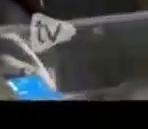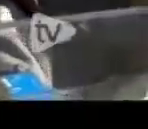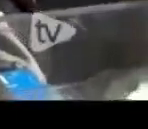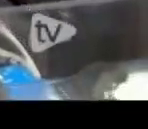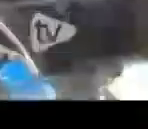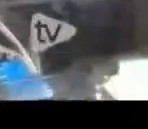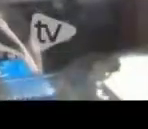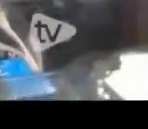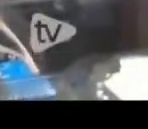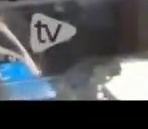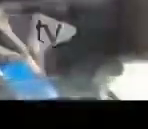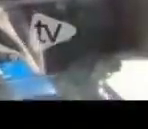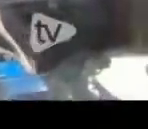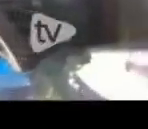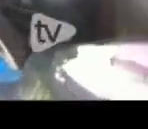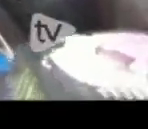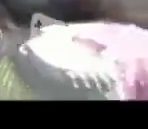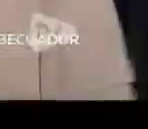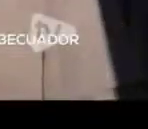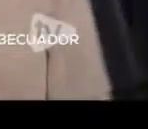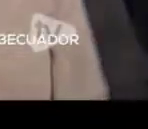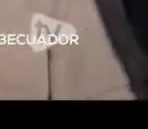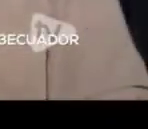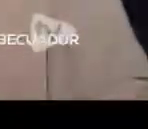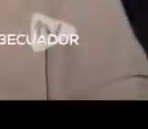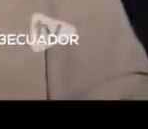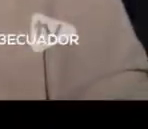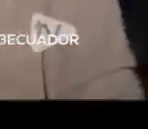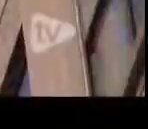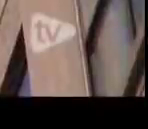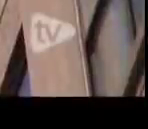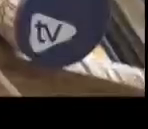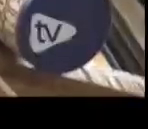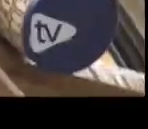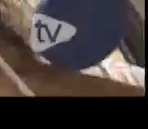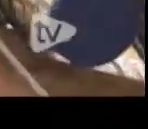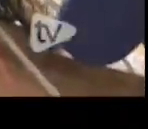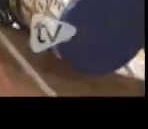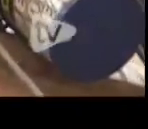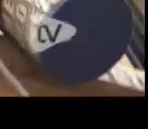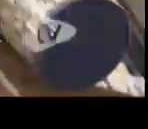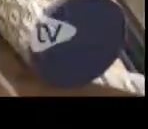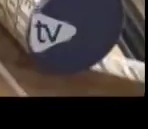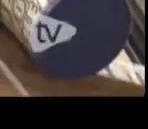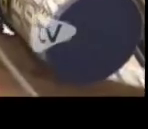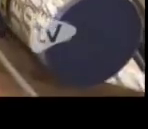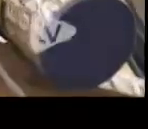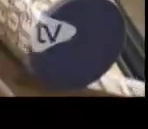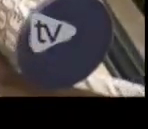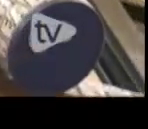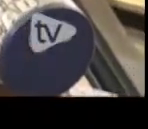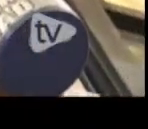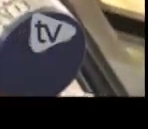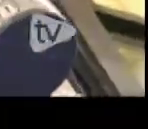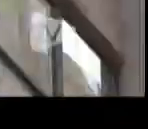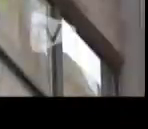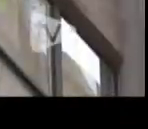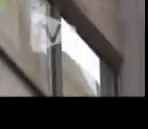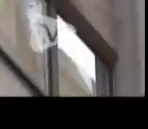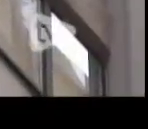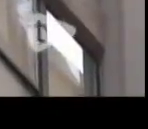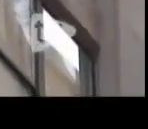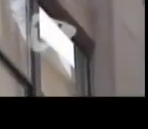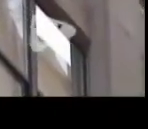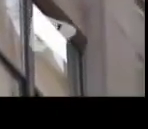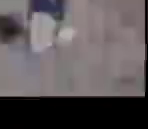¿Cuál es el secreto de tu familia ahora? Oh, el secreto, la guayaba. Entérate qué labores hacen los ecuatorianos en el extranjero. ¿Por qué te gusta